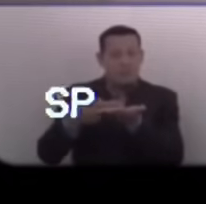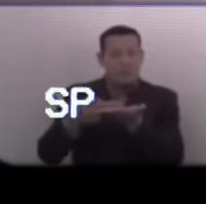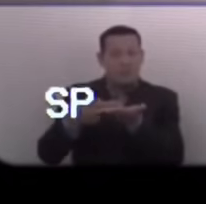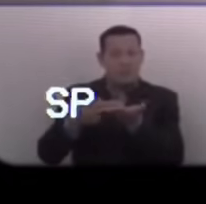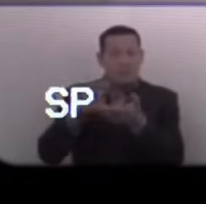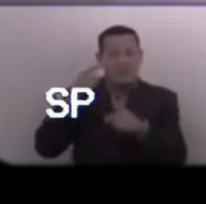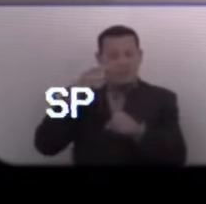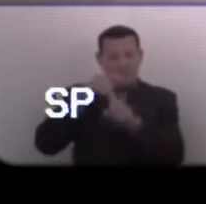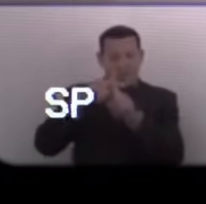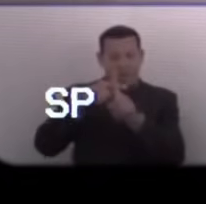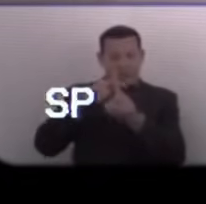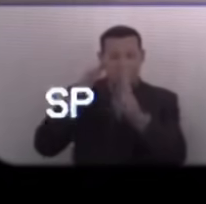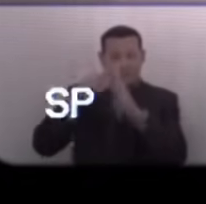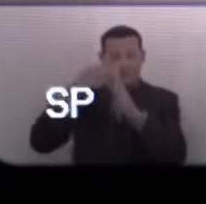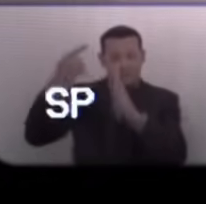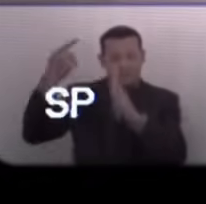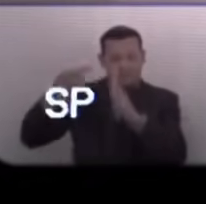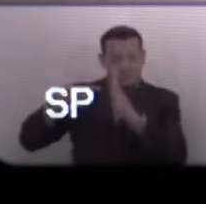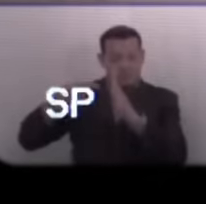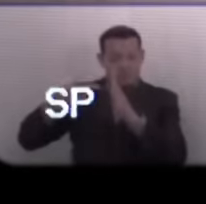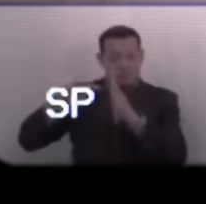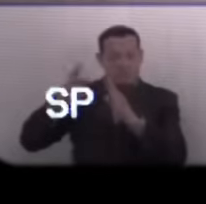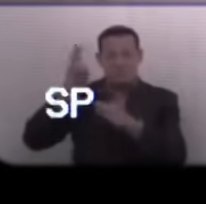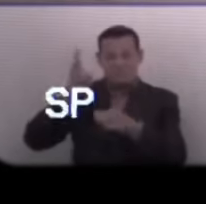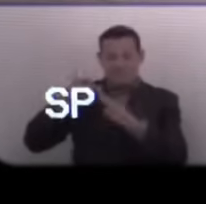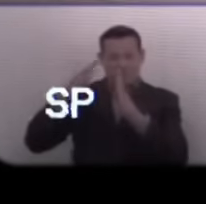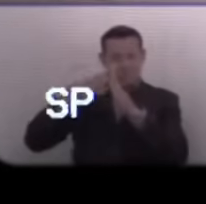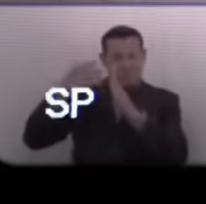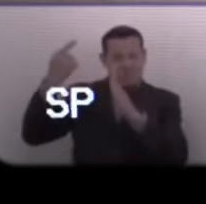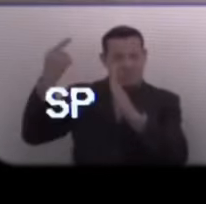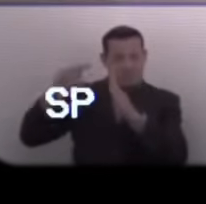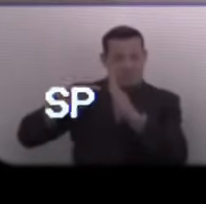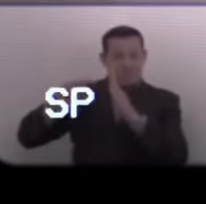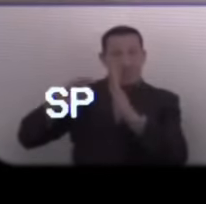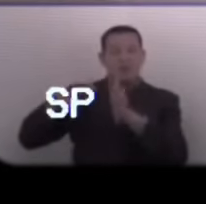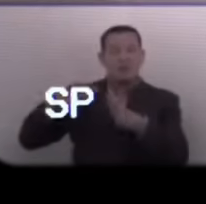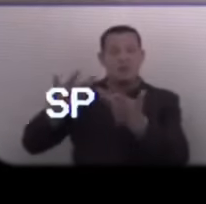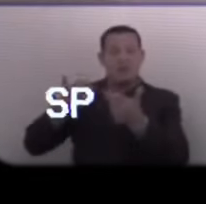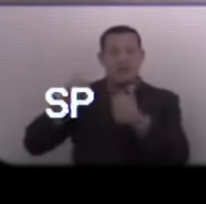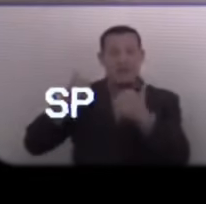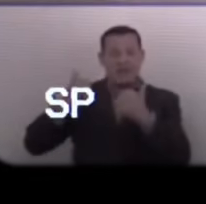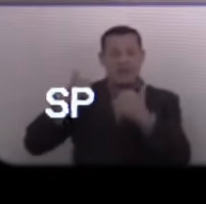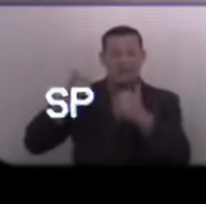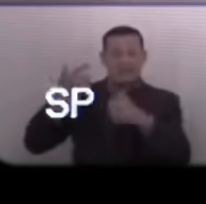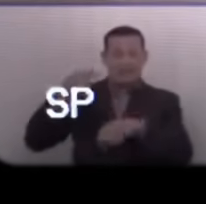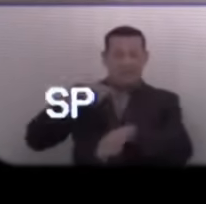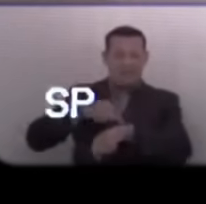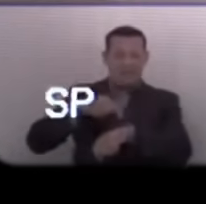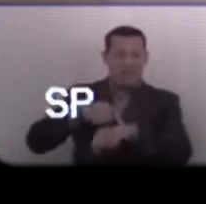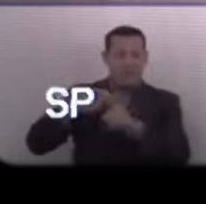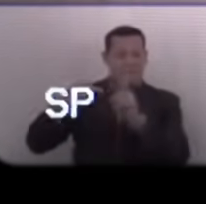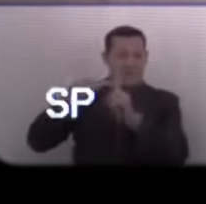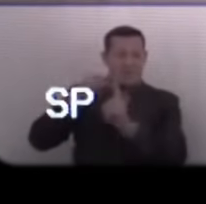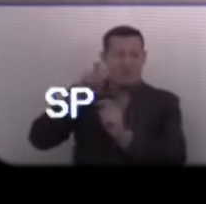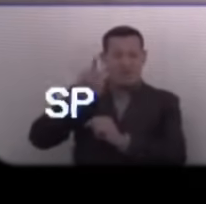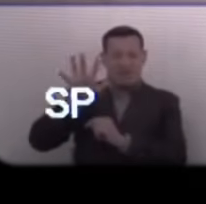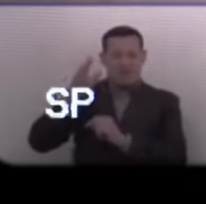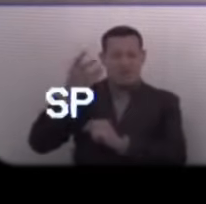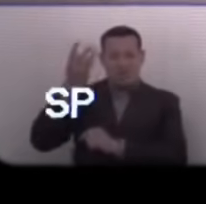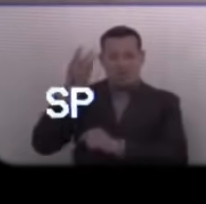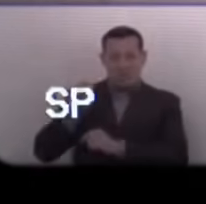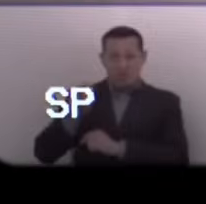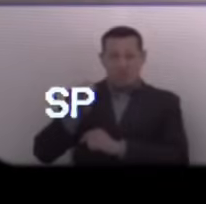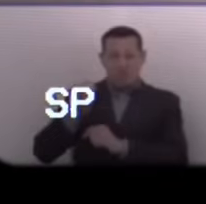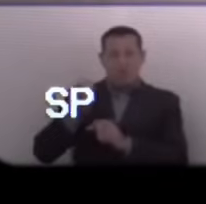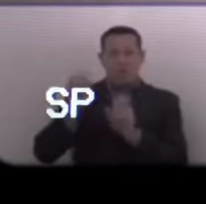una prórroga para el régimen de excepción, ese mismo régimen de excepción que desde hace ya más de 25 días nos